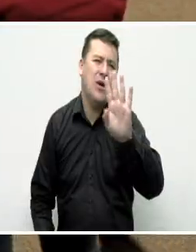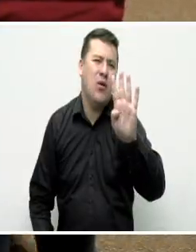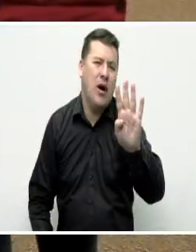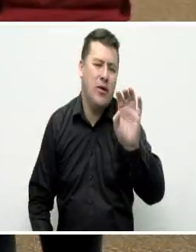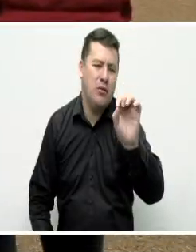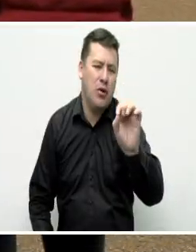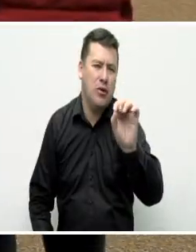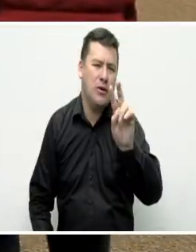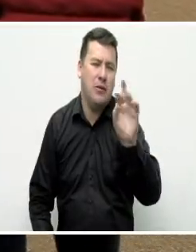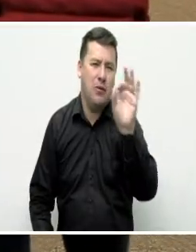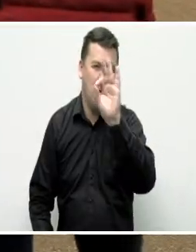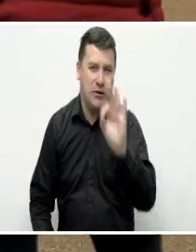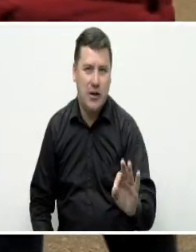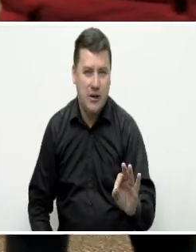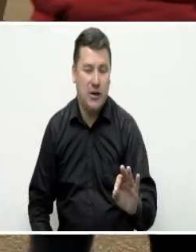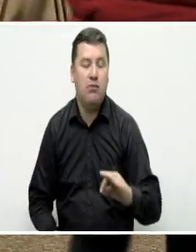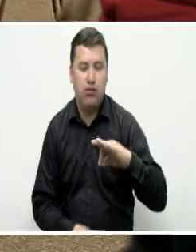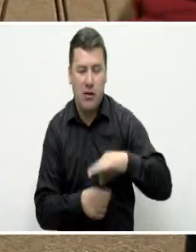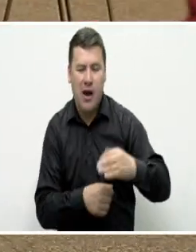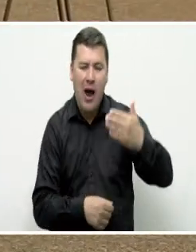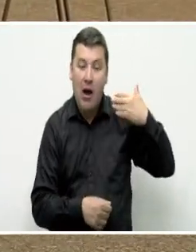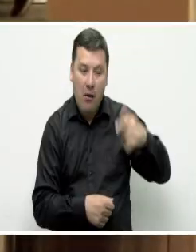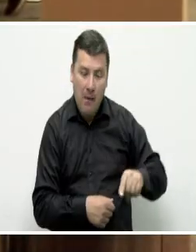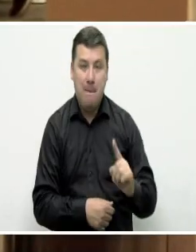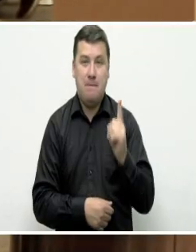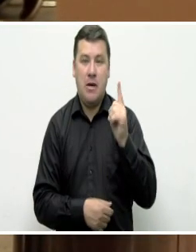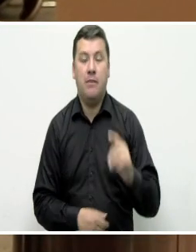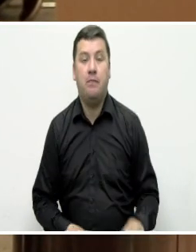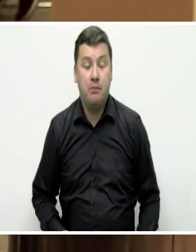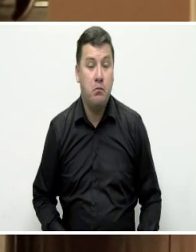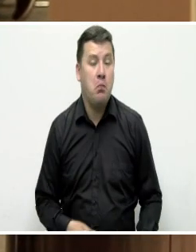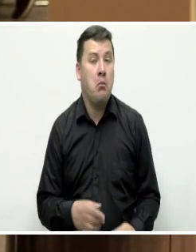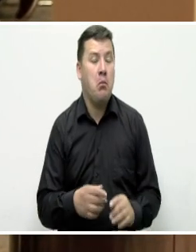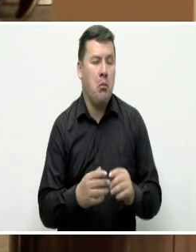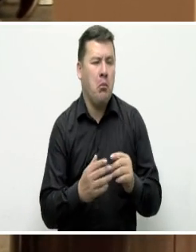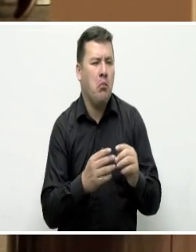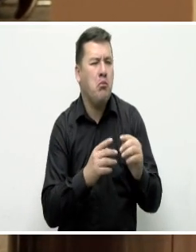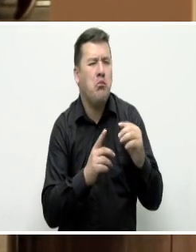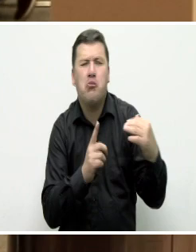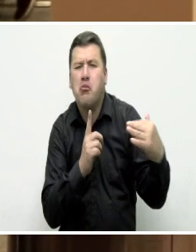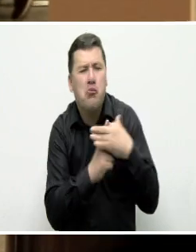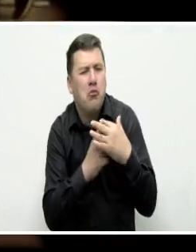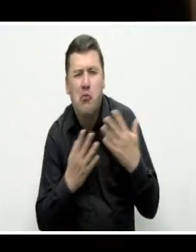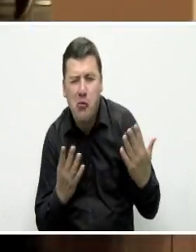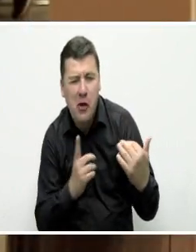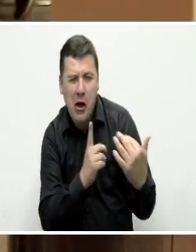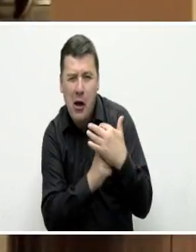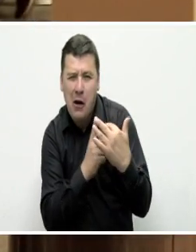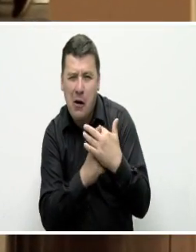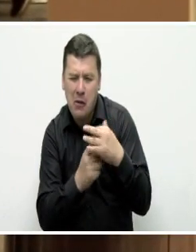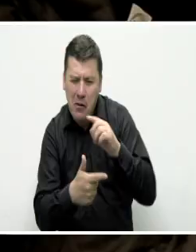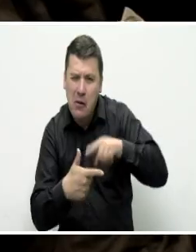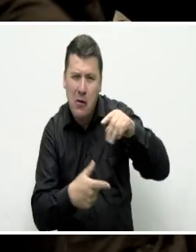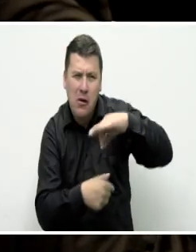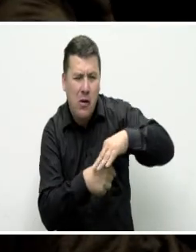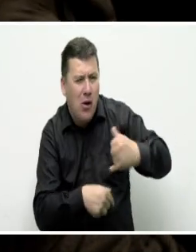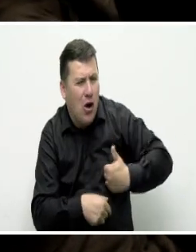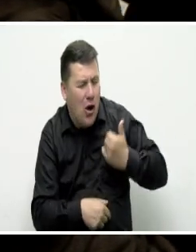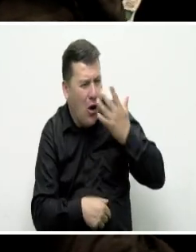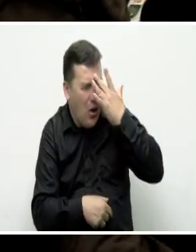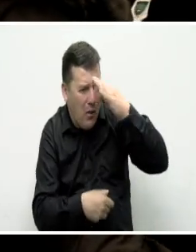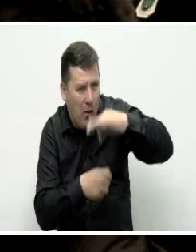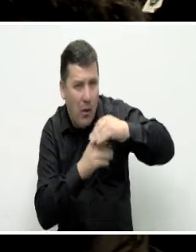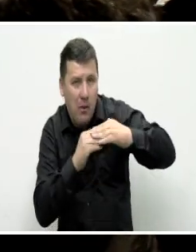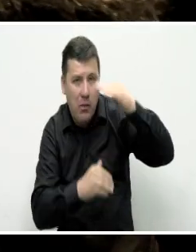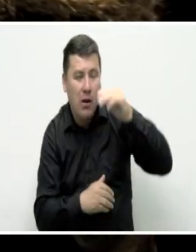54.22% con respecto al censo electoral de los colombianos. Y aunque son varios los factores que incidieron en este repunte de la participación,